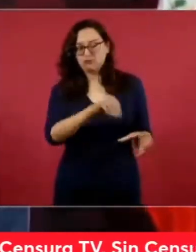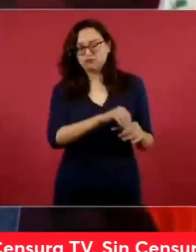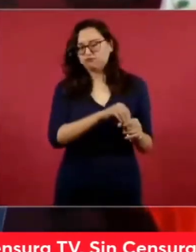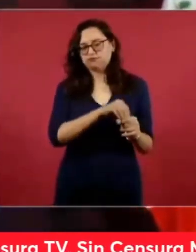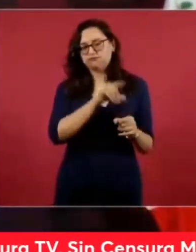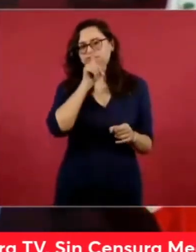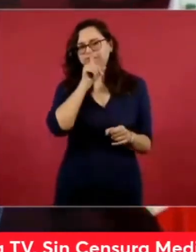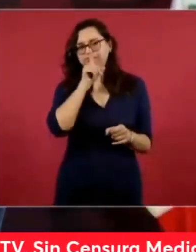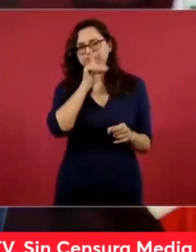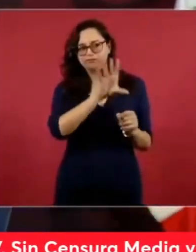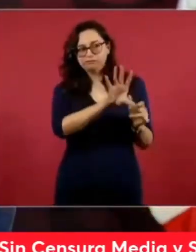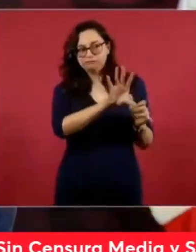Es